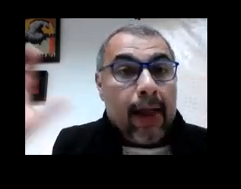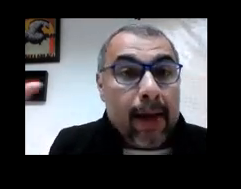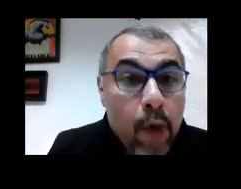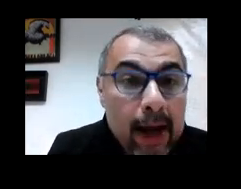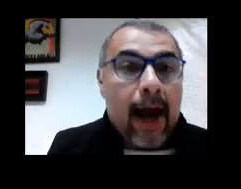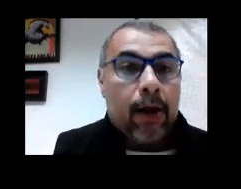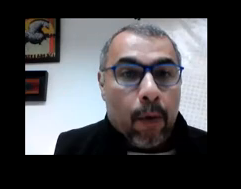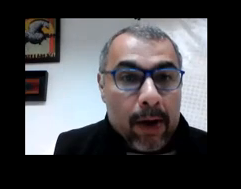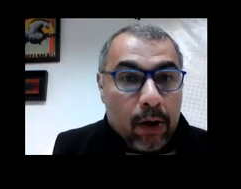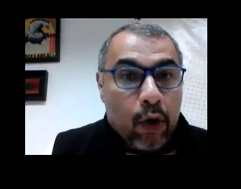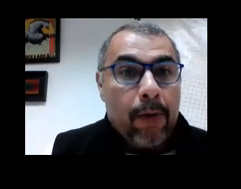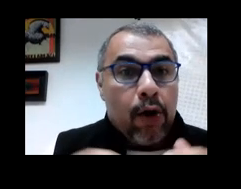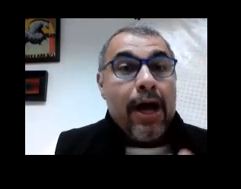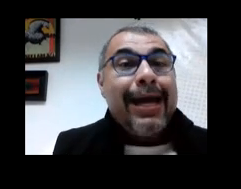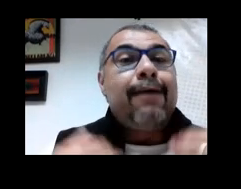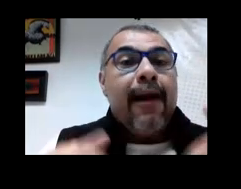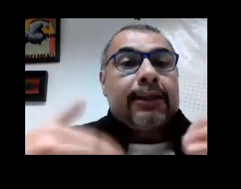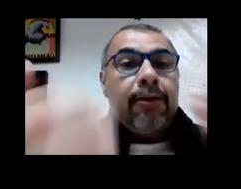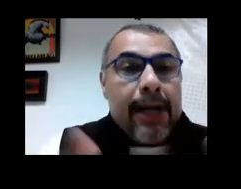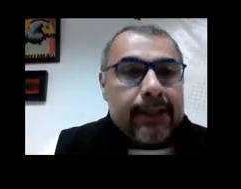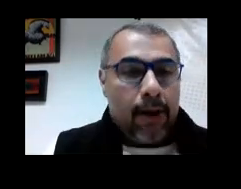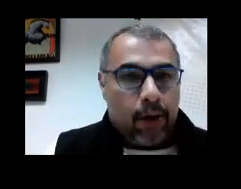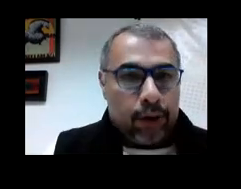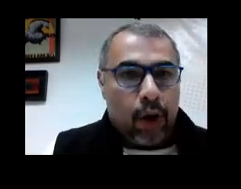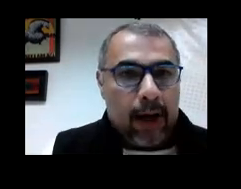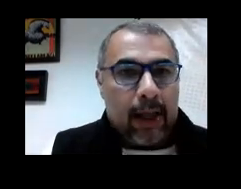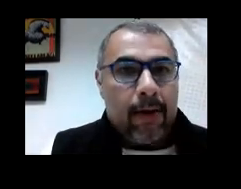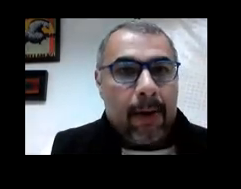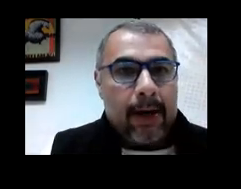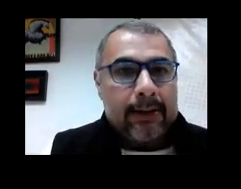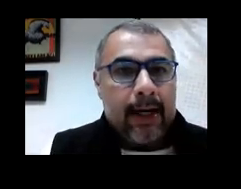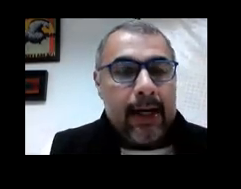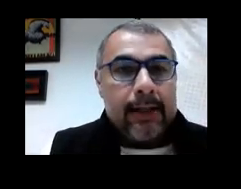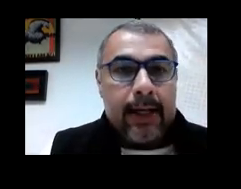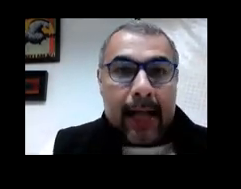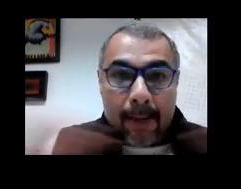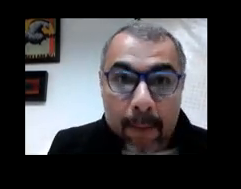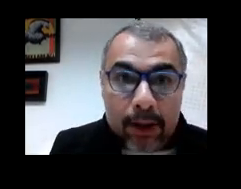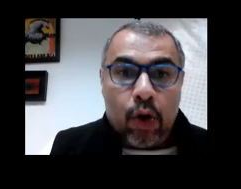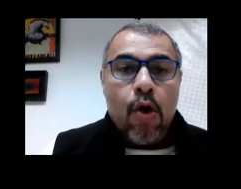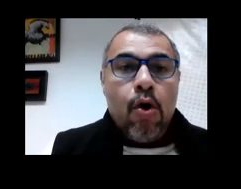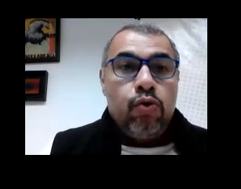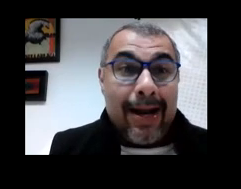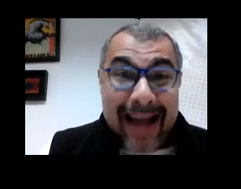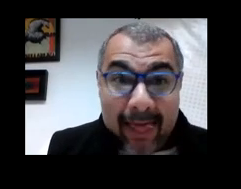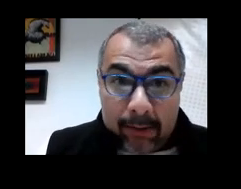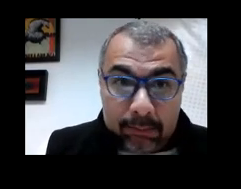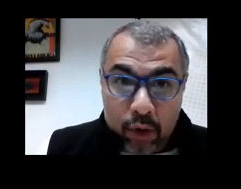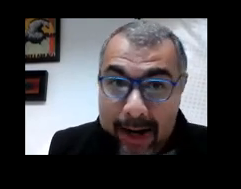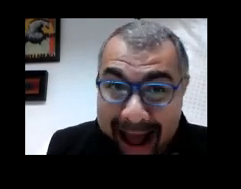protocolo quedan inmunes al coronavirus y flexibilicen los controles que deben permanecer. Es decir, hasta el momento no